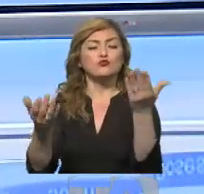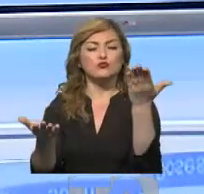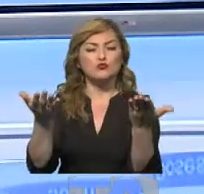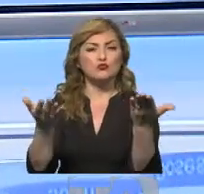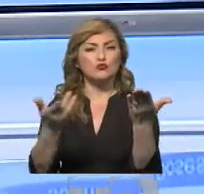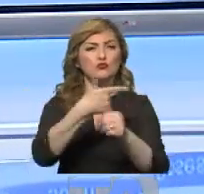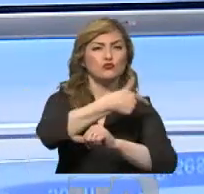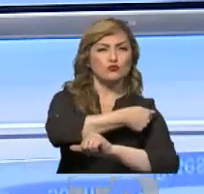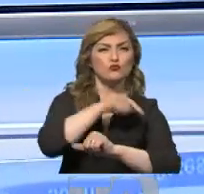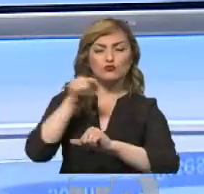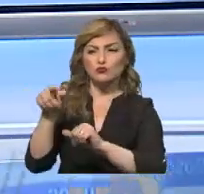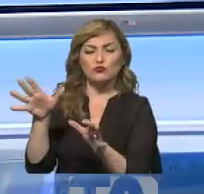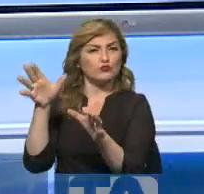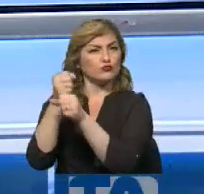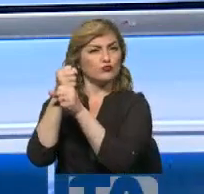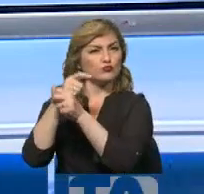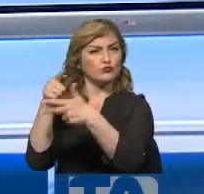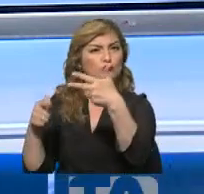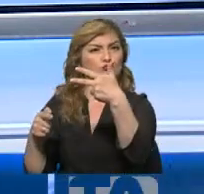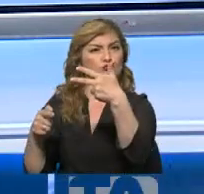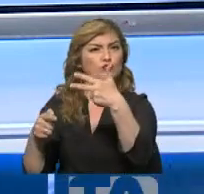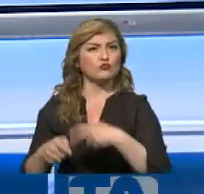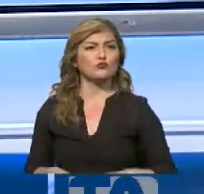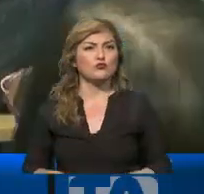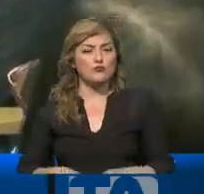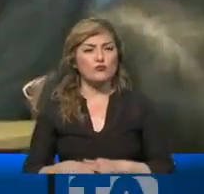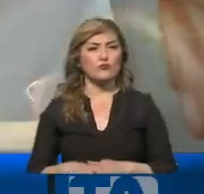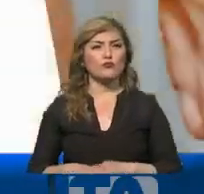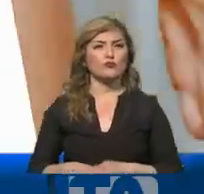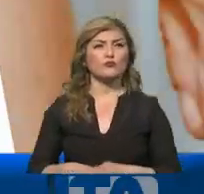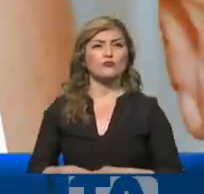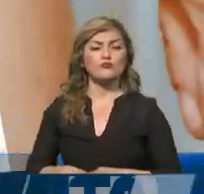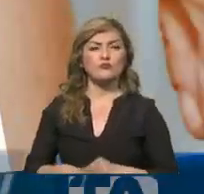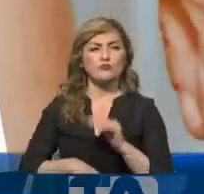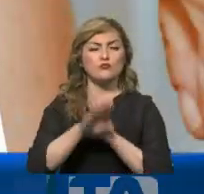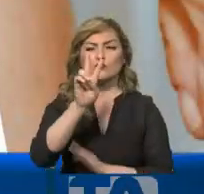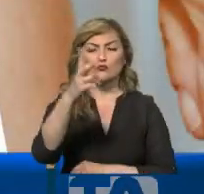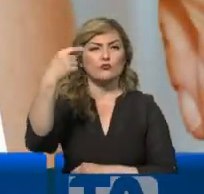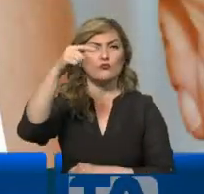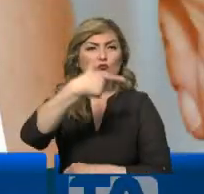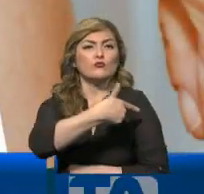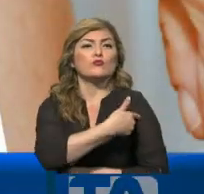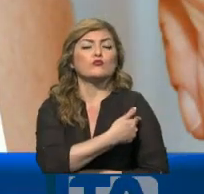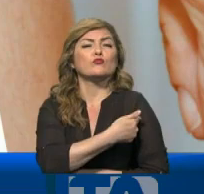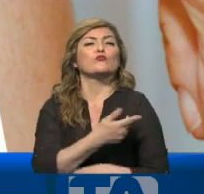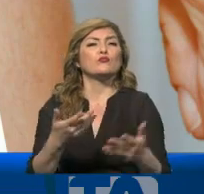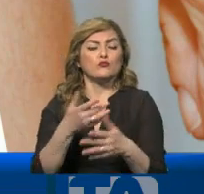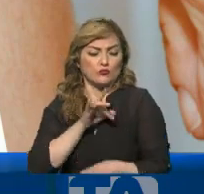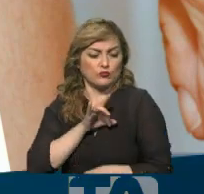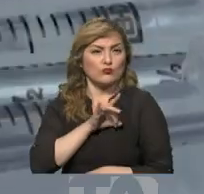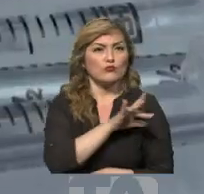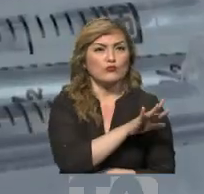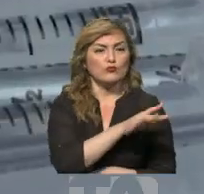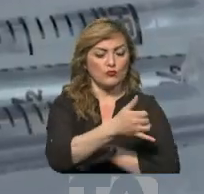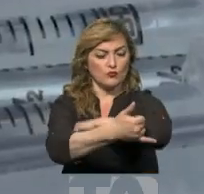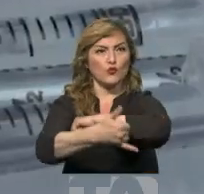la inmunización y las medidas restrictivas. A la fecha, más de 2 millones de vacunas se han aplicado en Chile,